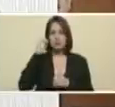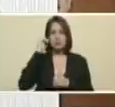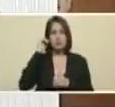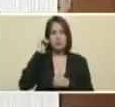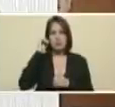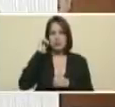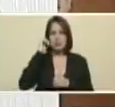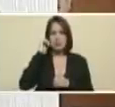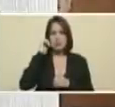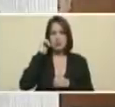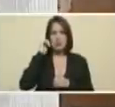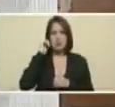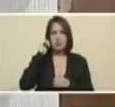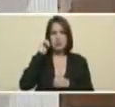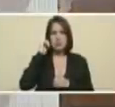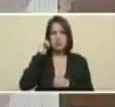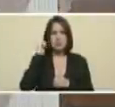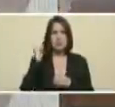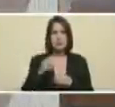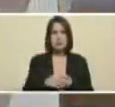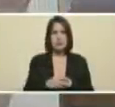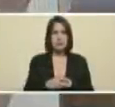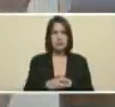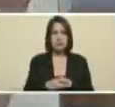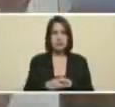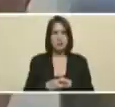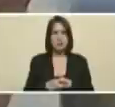los dos días estábamos en su oficina.